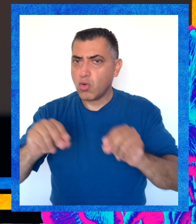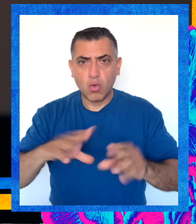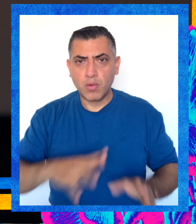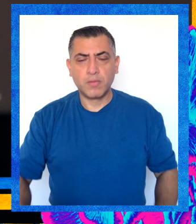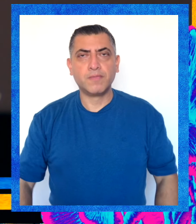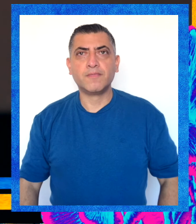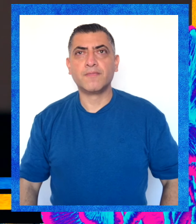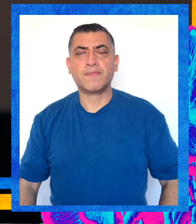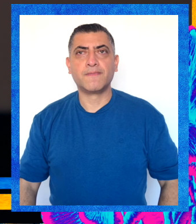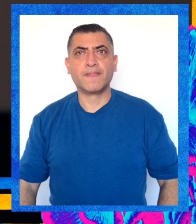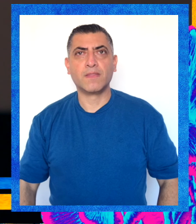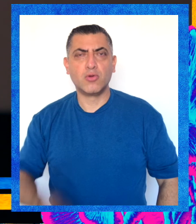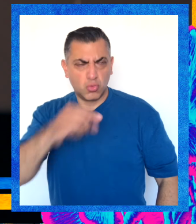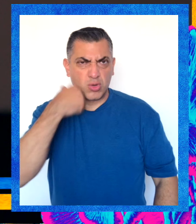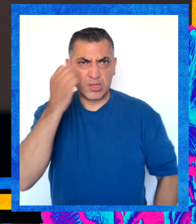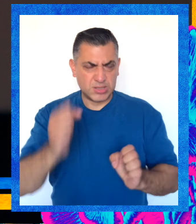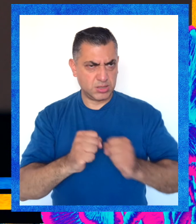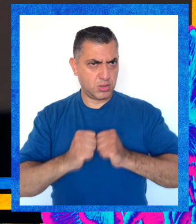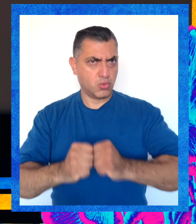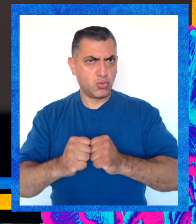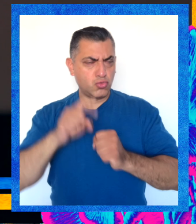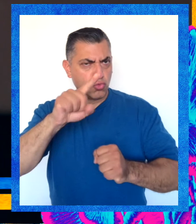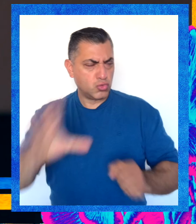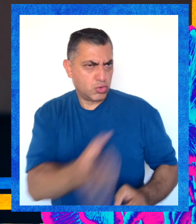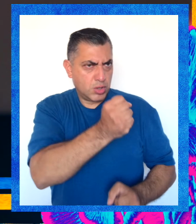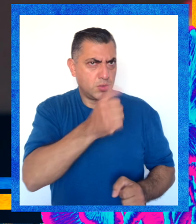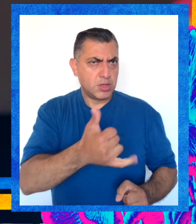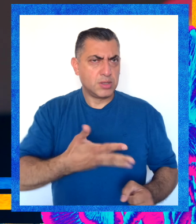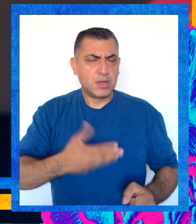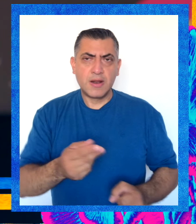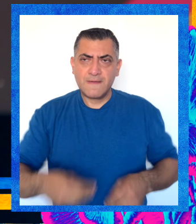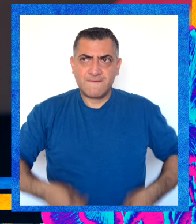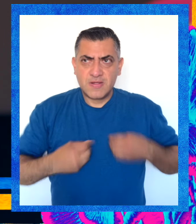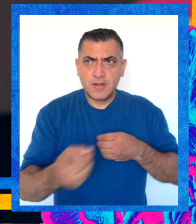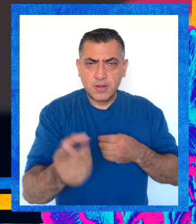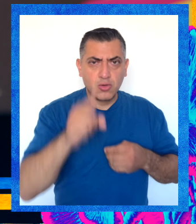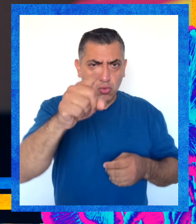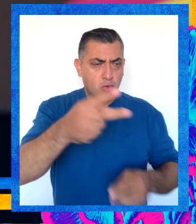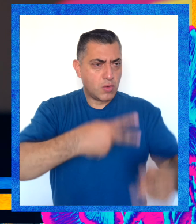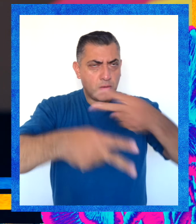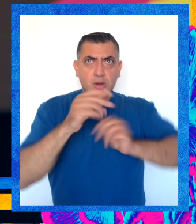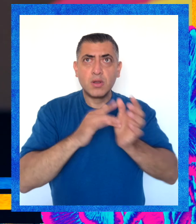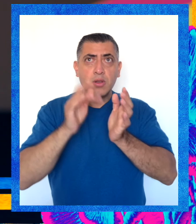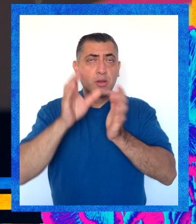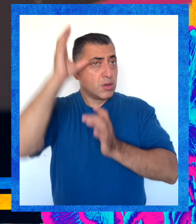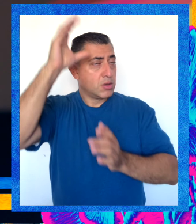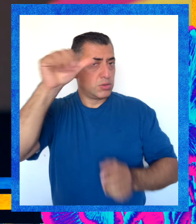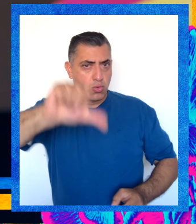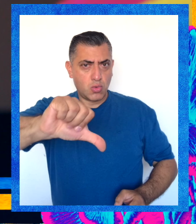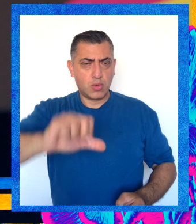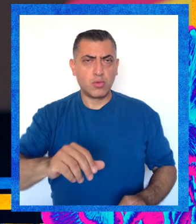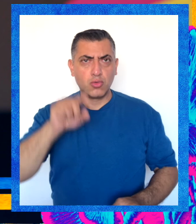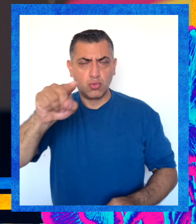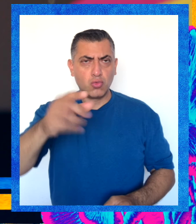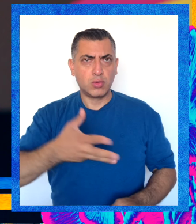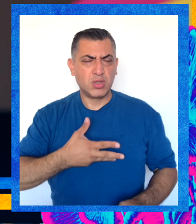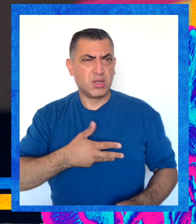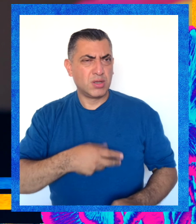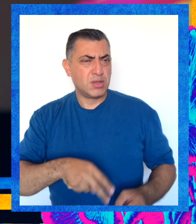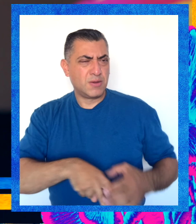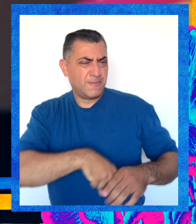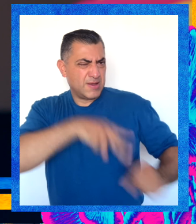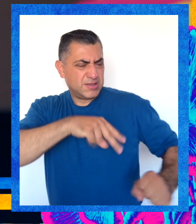no hay manera si tú quieres estar seguro de ser salvo y de tener la vida eterna tú tienes que venir a cristo hoy tú tienes un